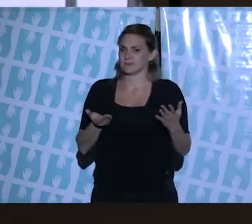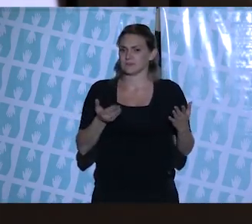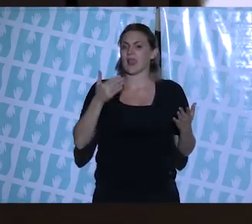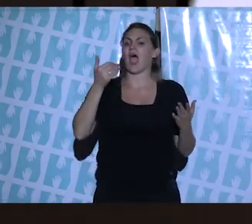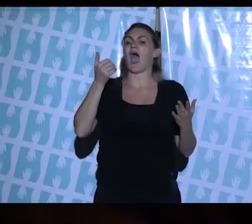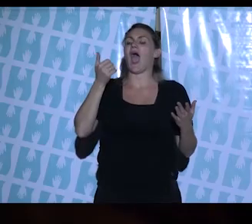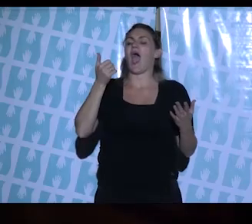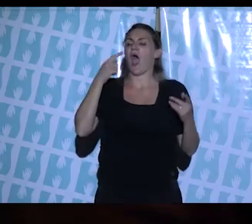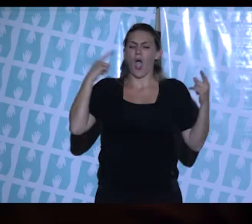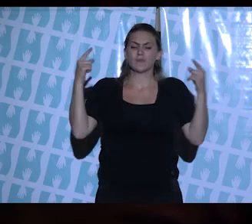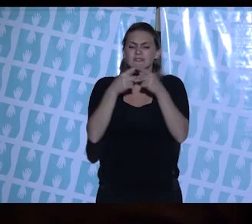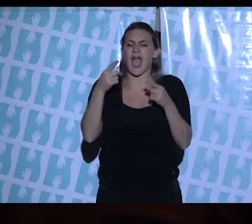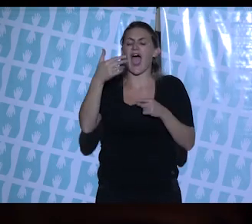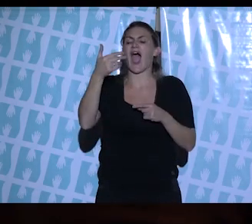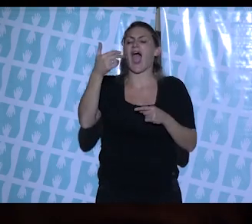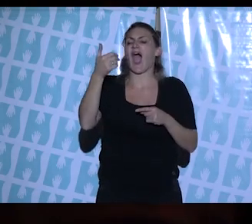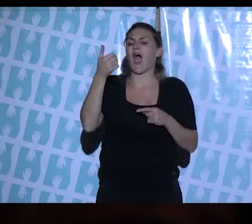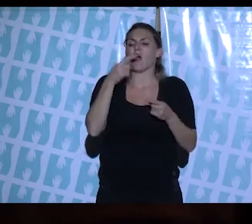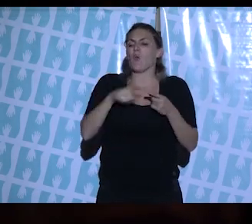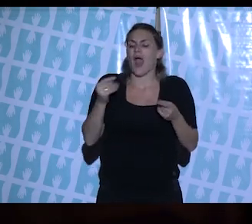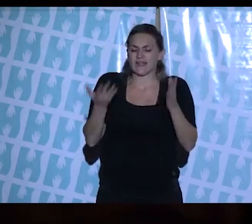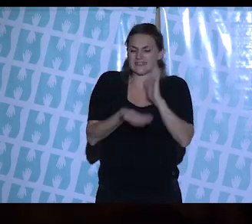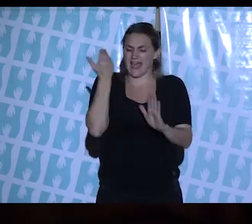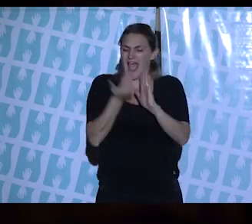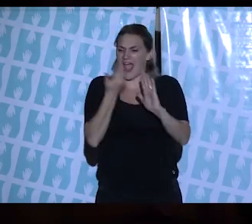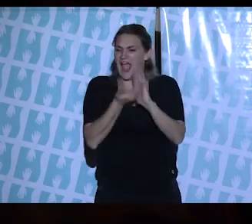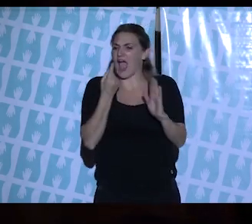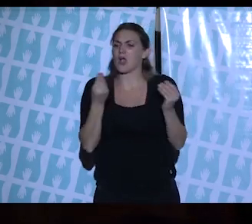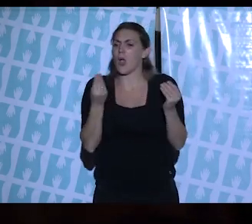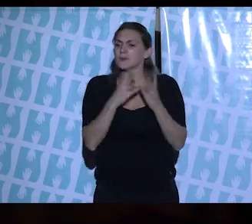a sacar la alfa-sinucleína patológica, son